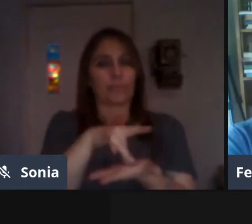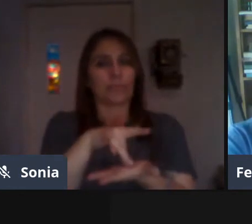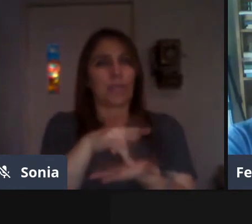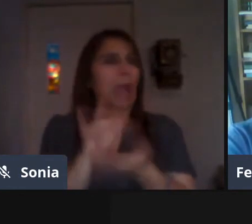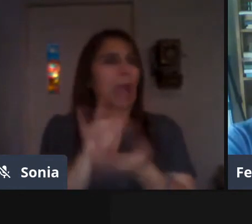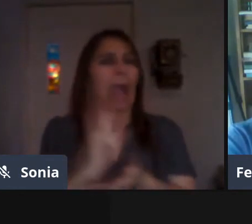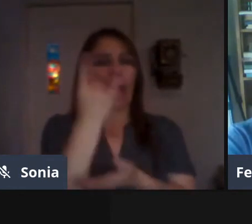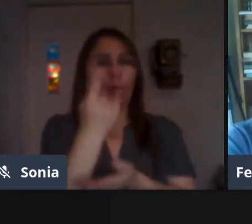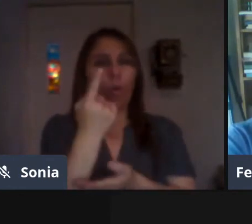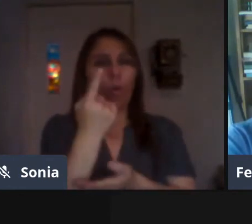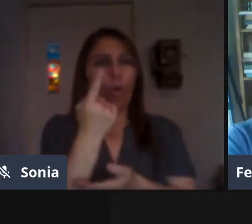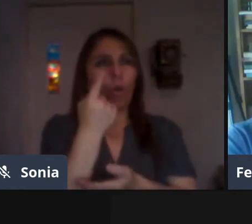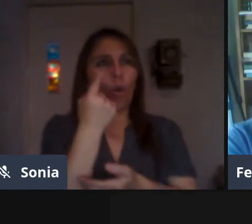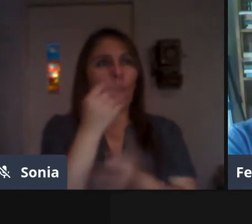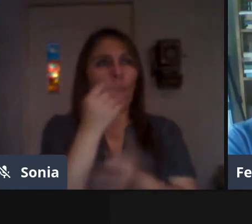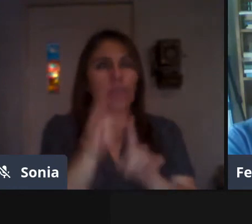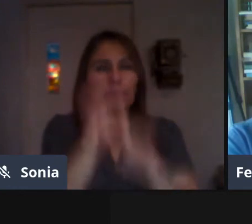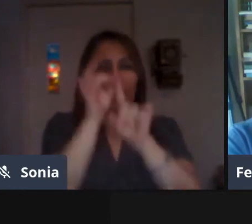singularidad